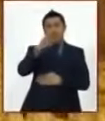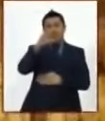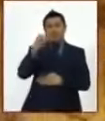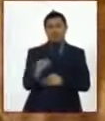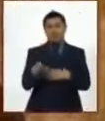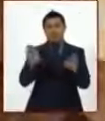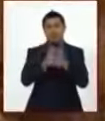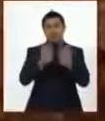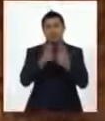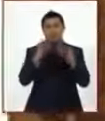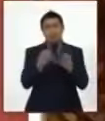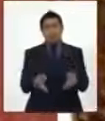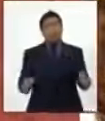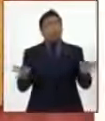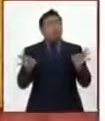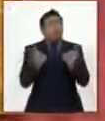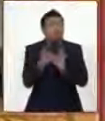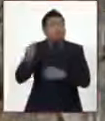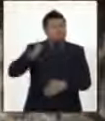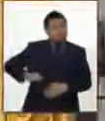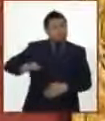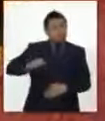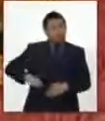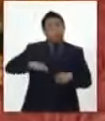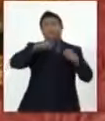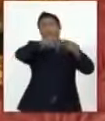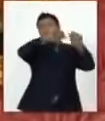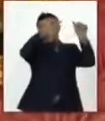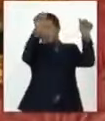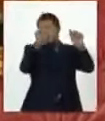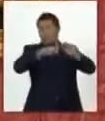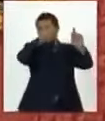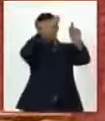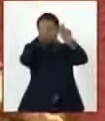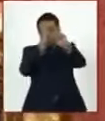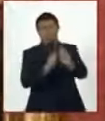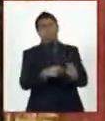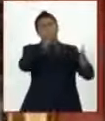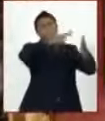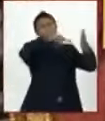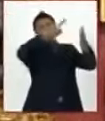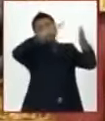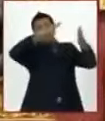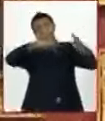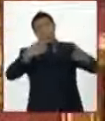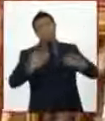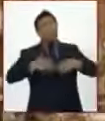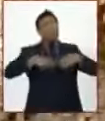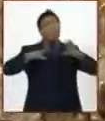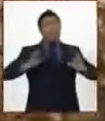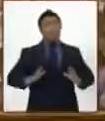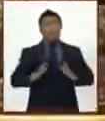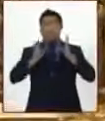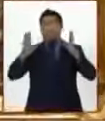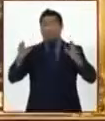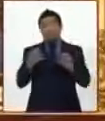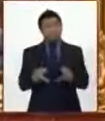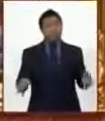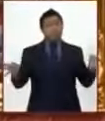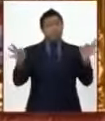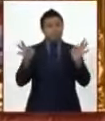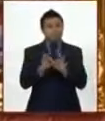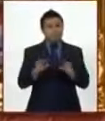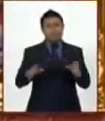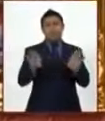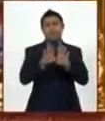y dramático. La arquitectura y la pintura destacaron, por lo que los muros, fachadas, así como los